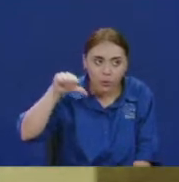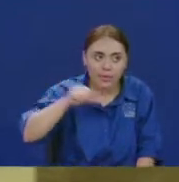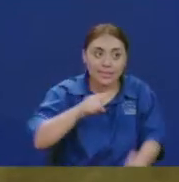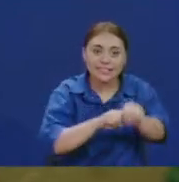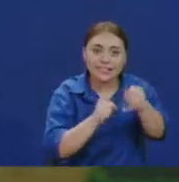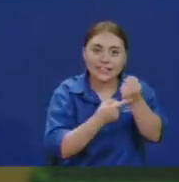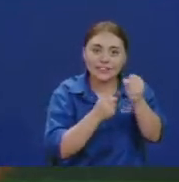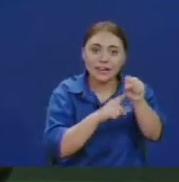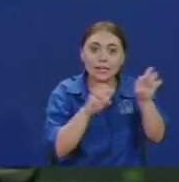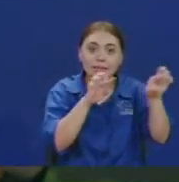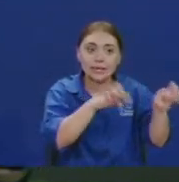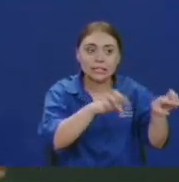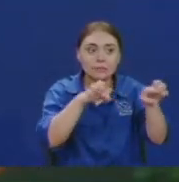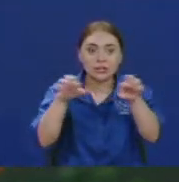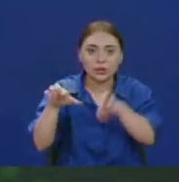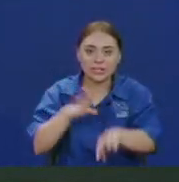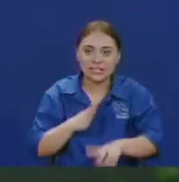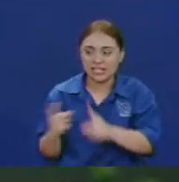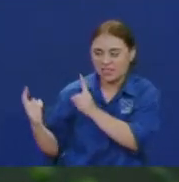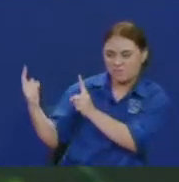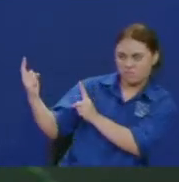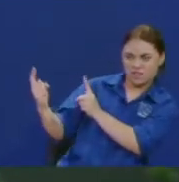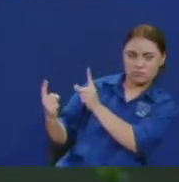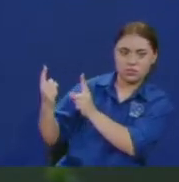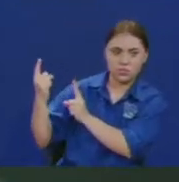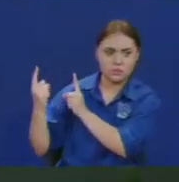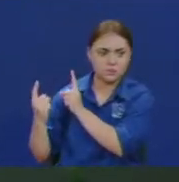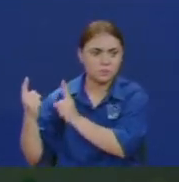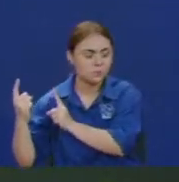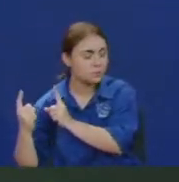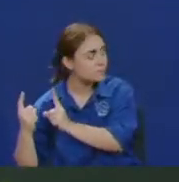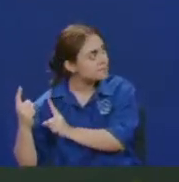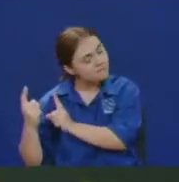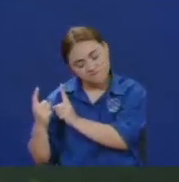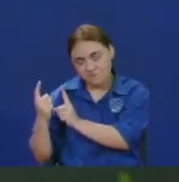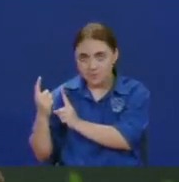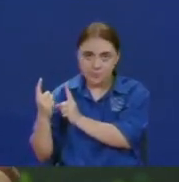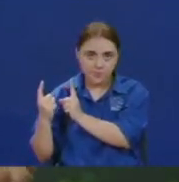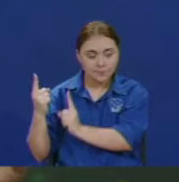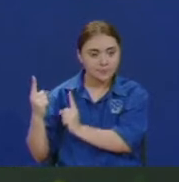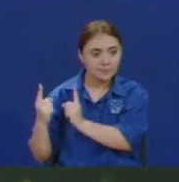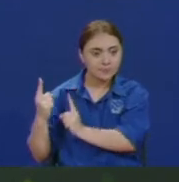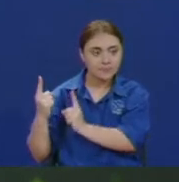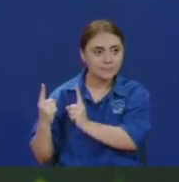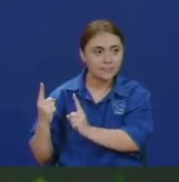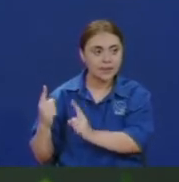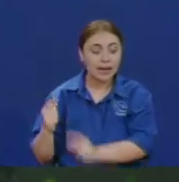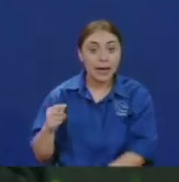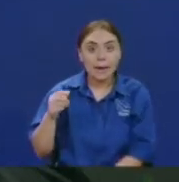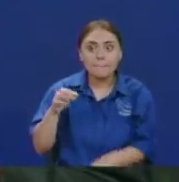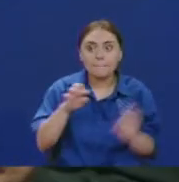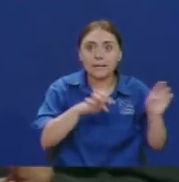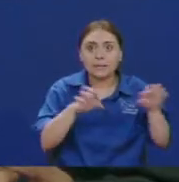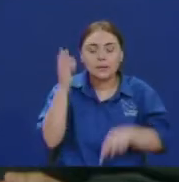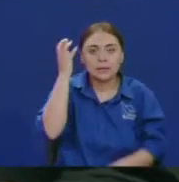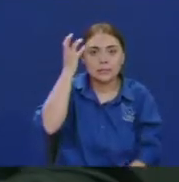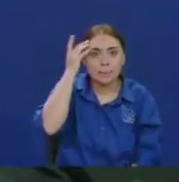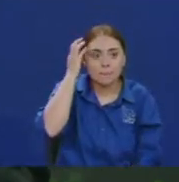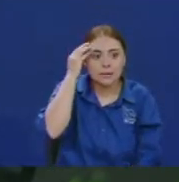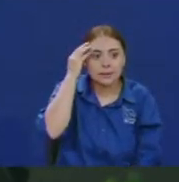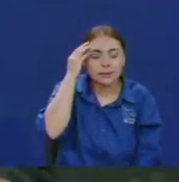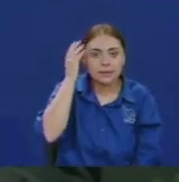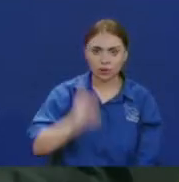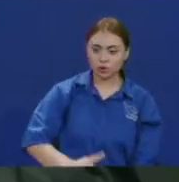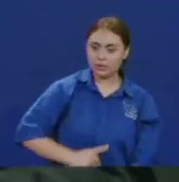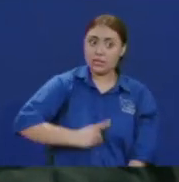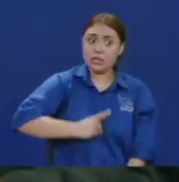estamos hablando de gente que puede tener envidia. Estamos hablando de gente que puede pensar que ellos merecen